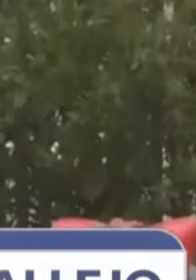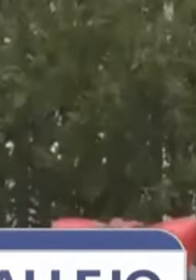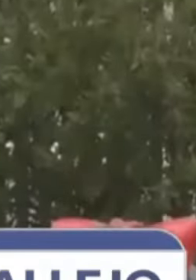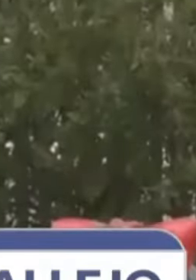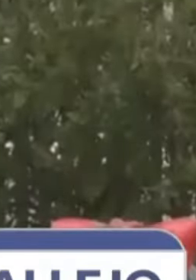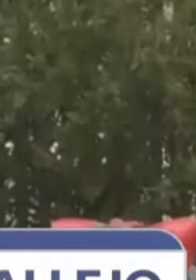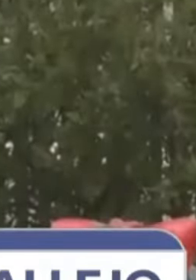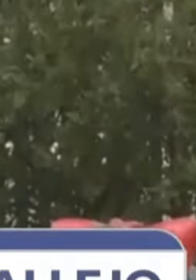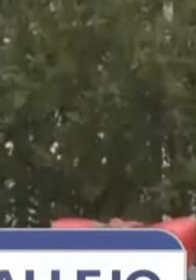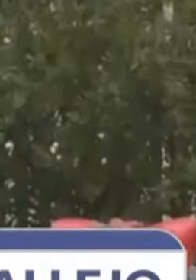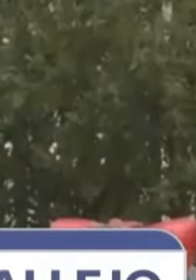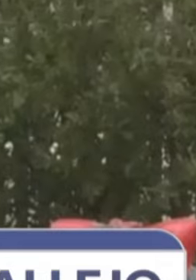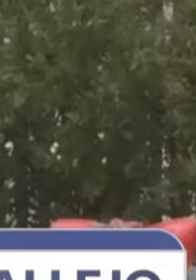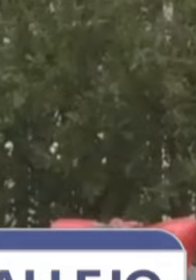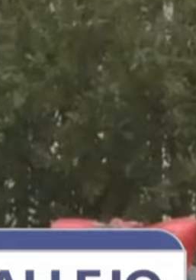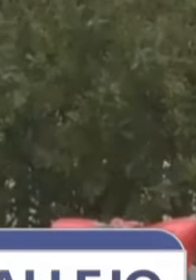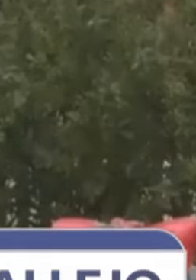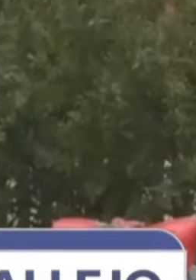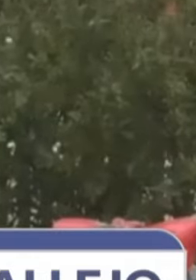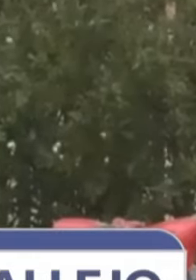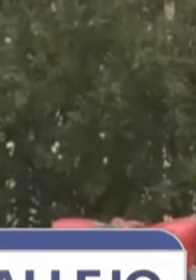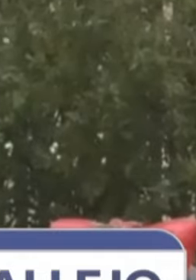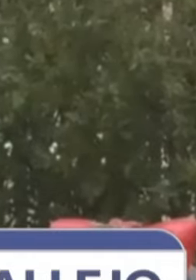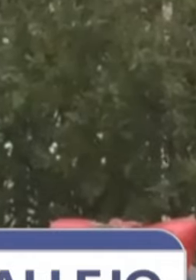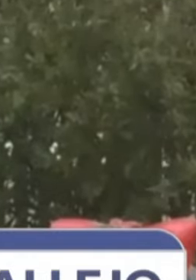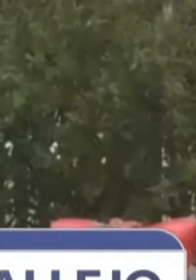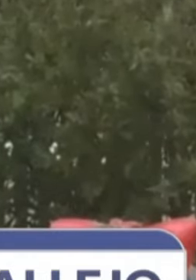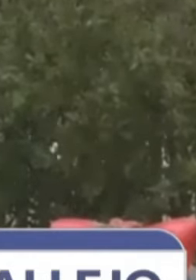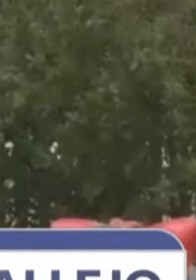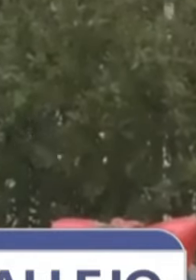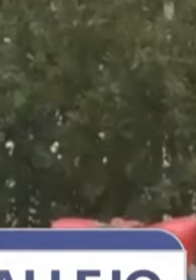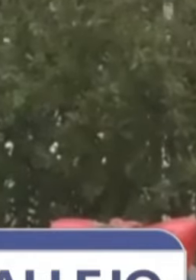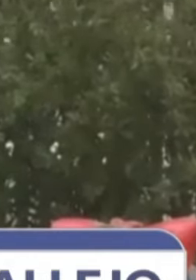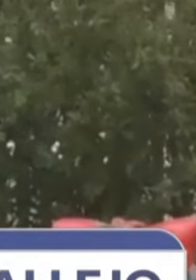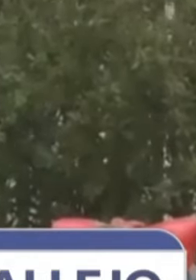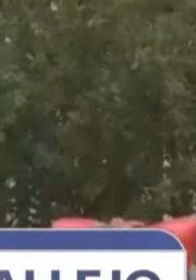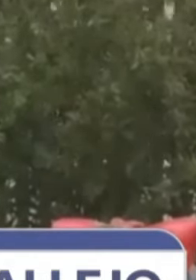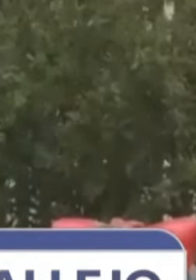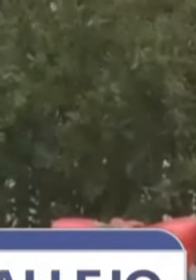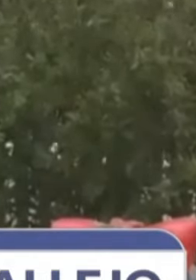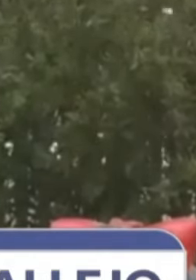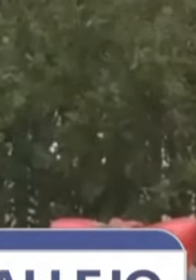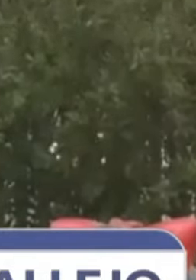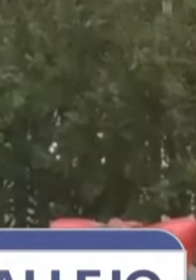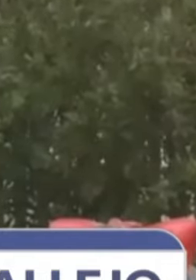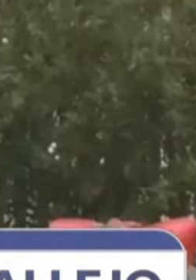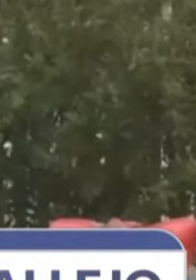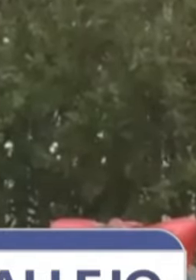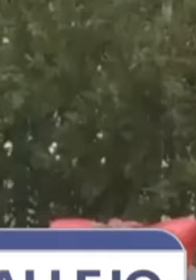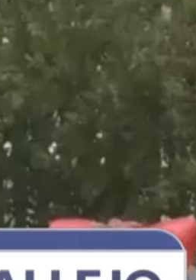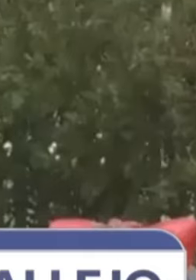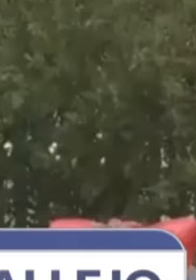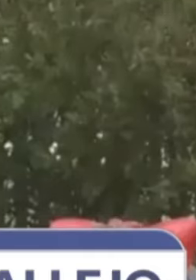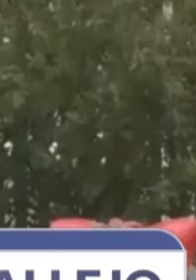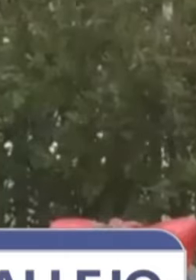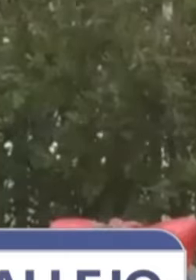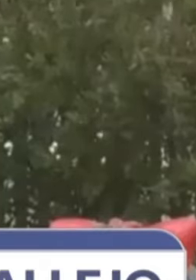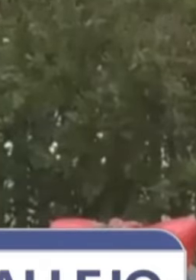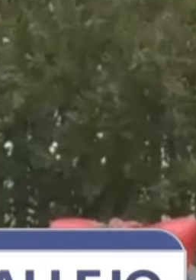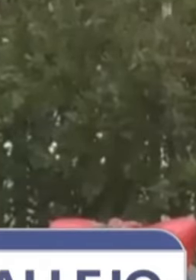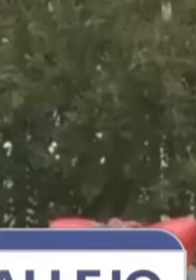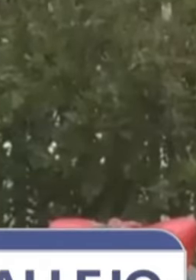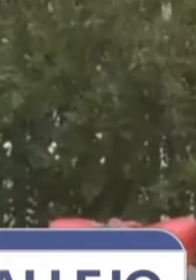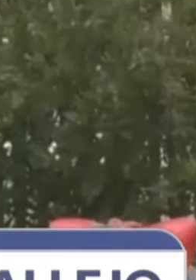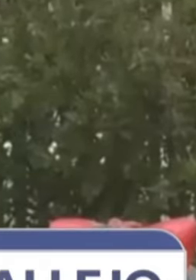5 meses en que el trabajo se hizo, que nos permitió ir viendo cuáles eran los lugares donde había mayor riesgo en